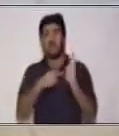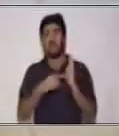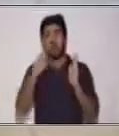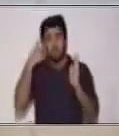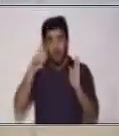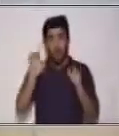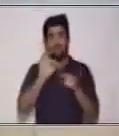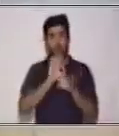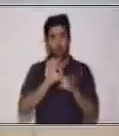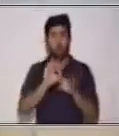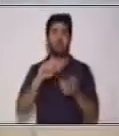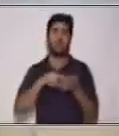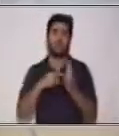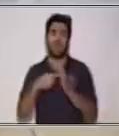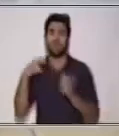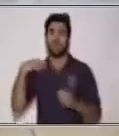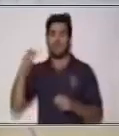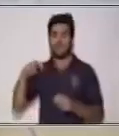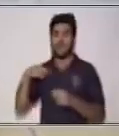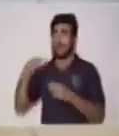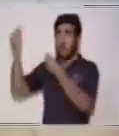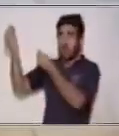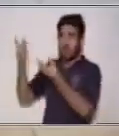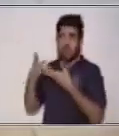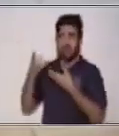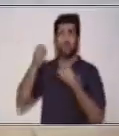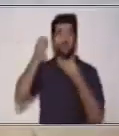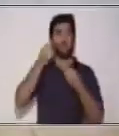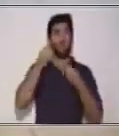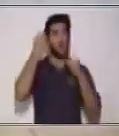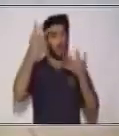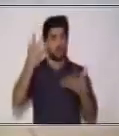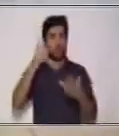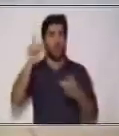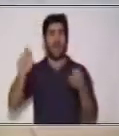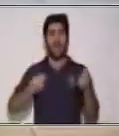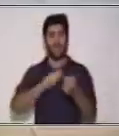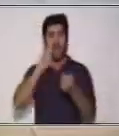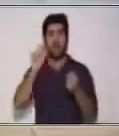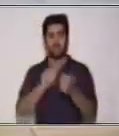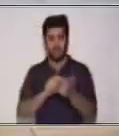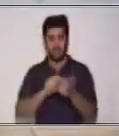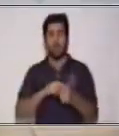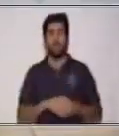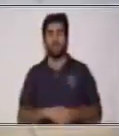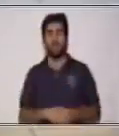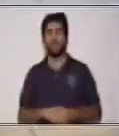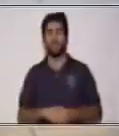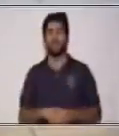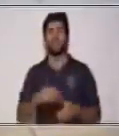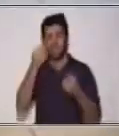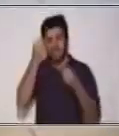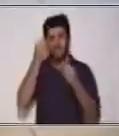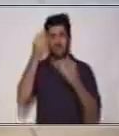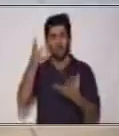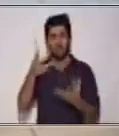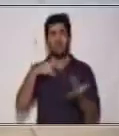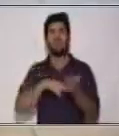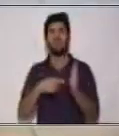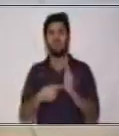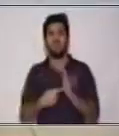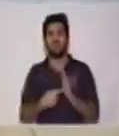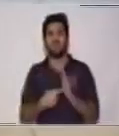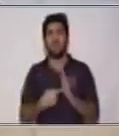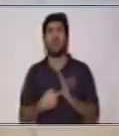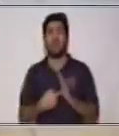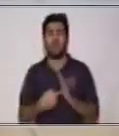información. Muy bien, ahora sí, comencemos por favor. Muy bien, ¿qué es el informe? El informe es un